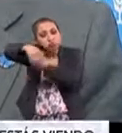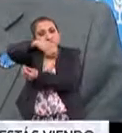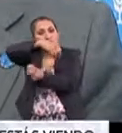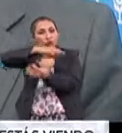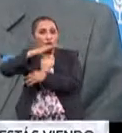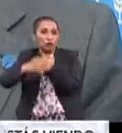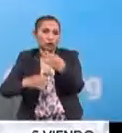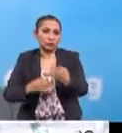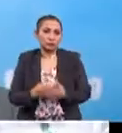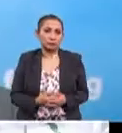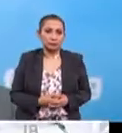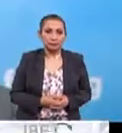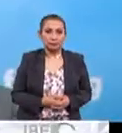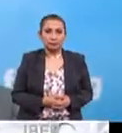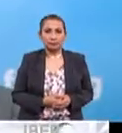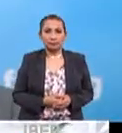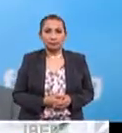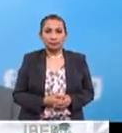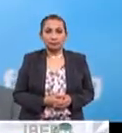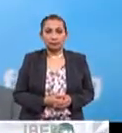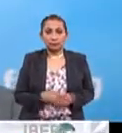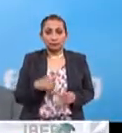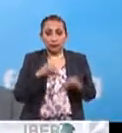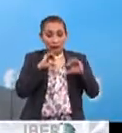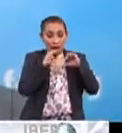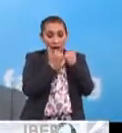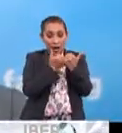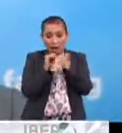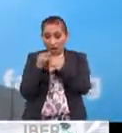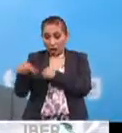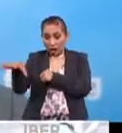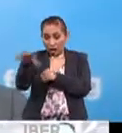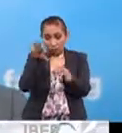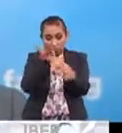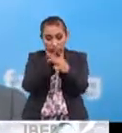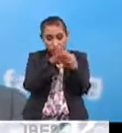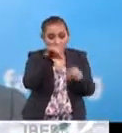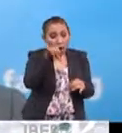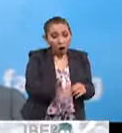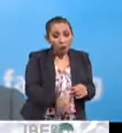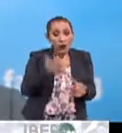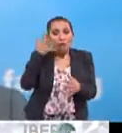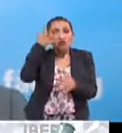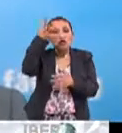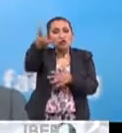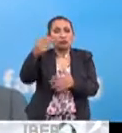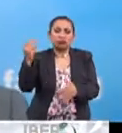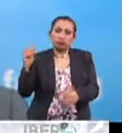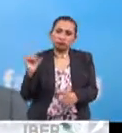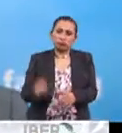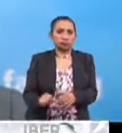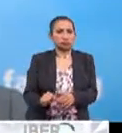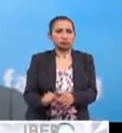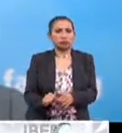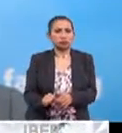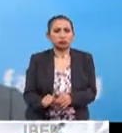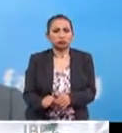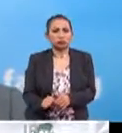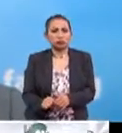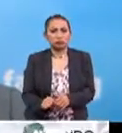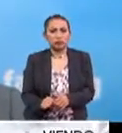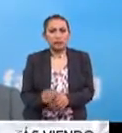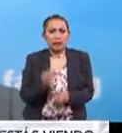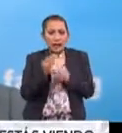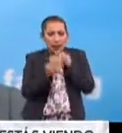todos. Nuestras acciones de hoy son determinantes para nuestro futuro.